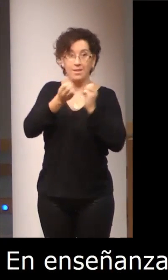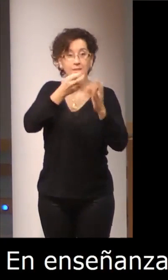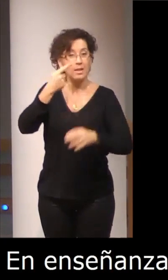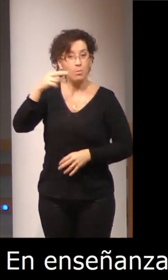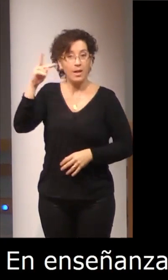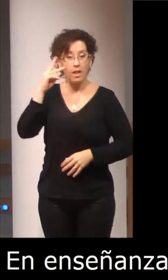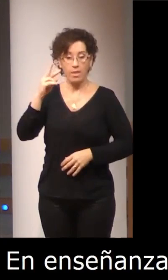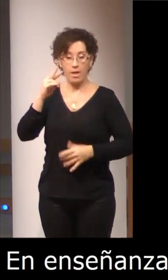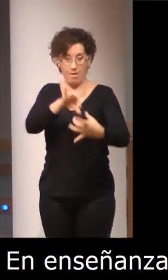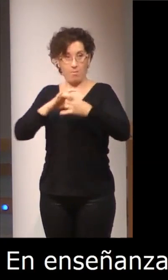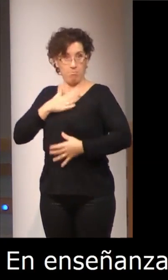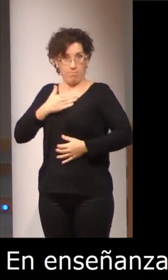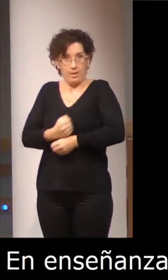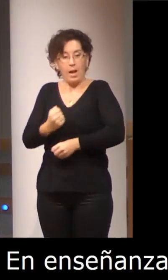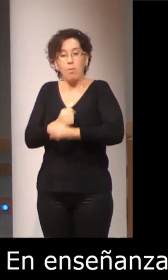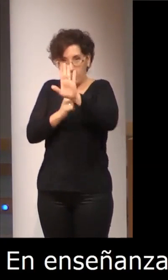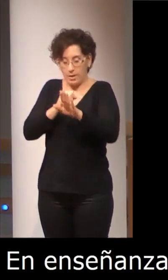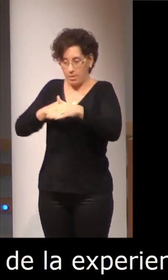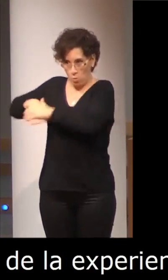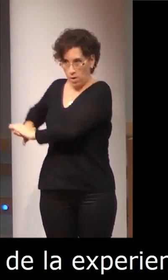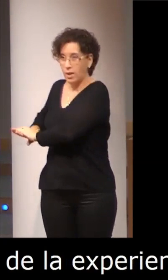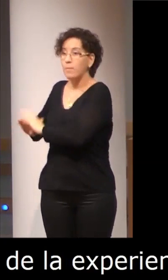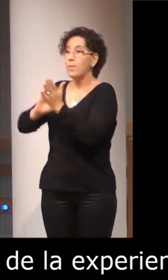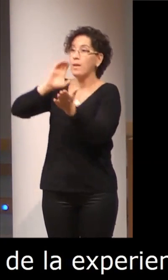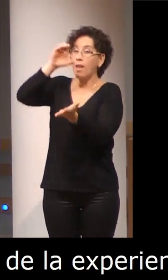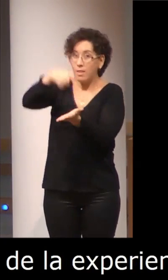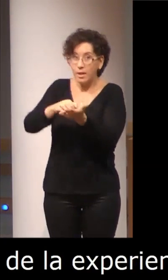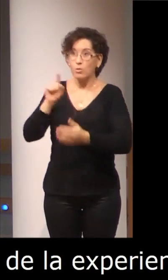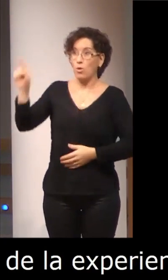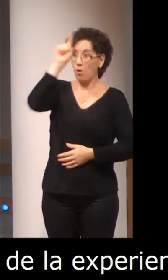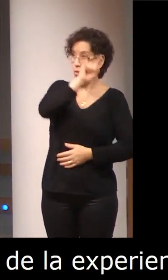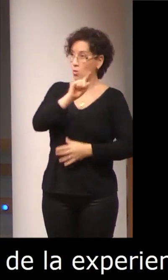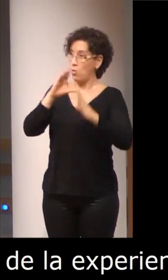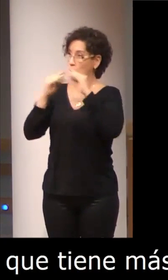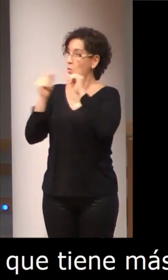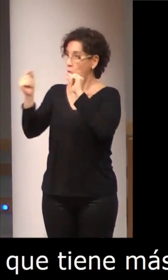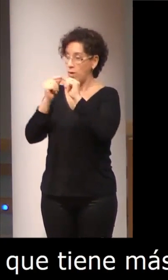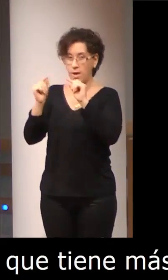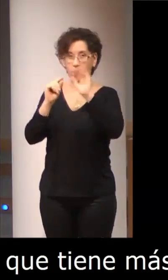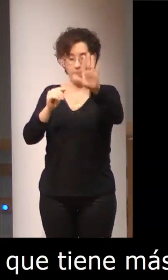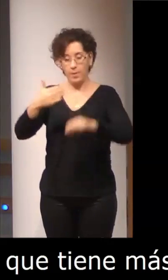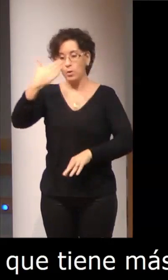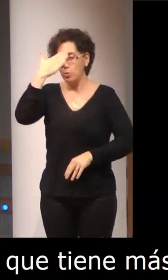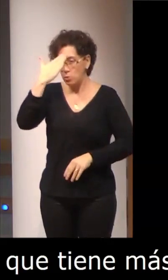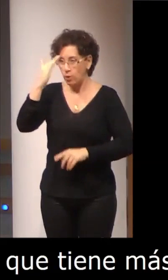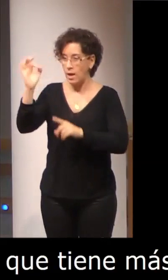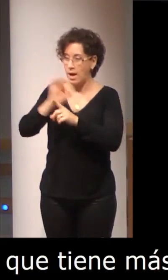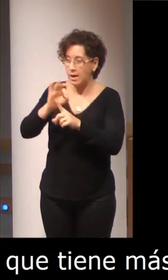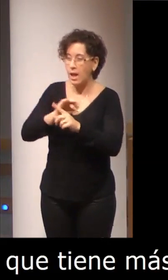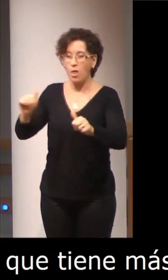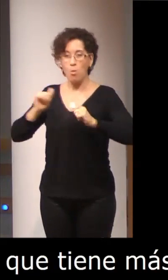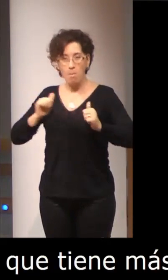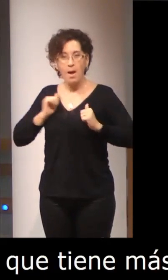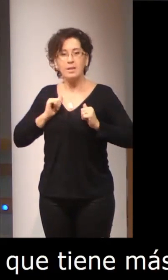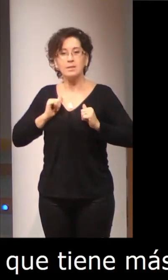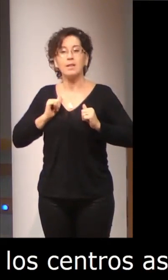relación con mi papel, los centros asociados de la UNED, además de dar las tutorías de nuestros grados y nuestros másteres oficiales, tienen